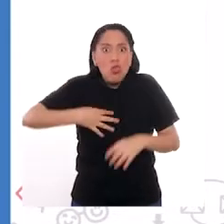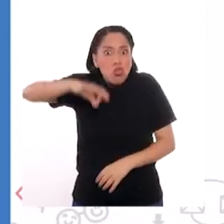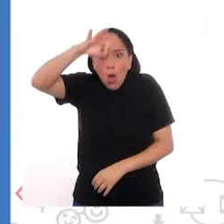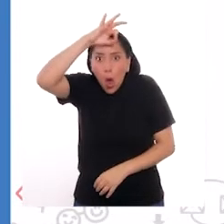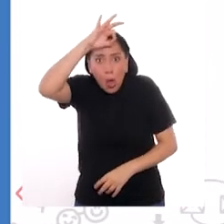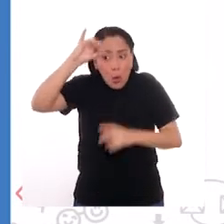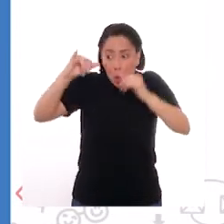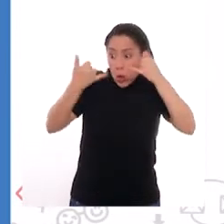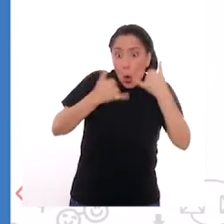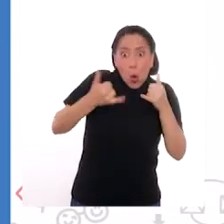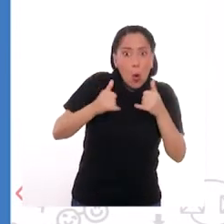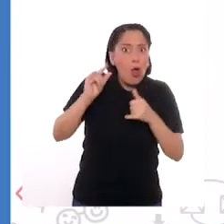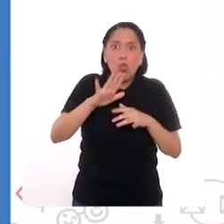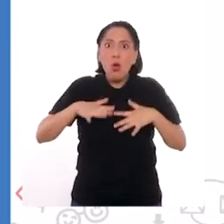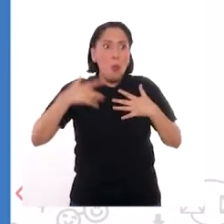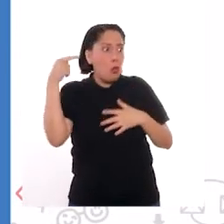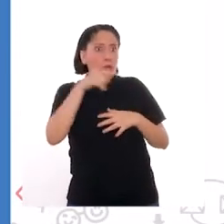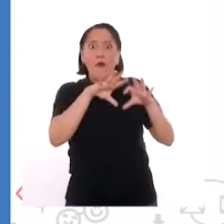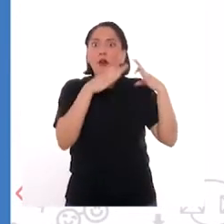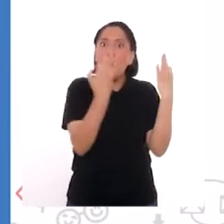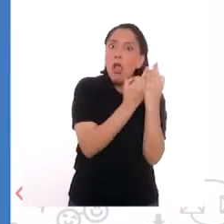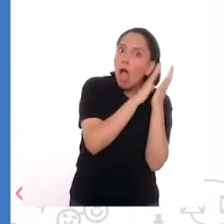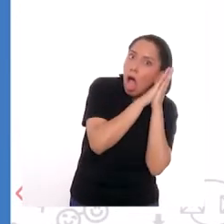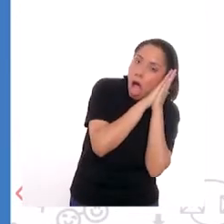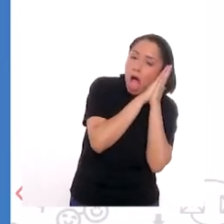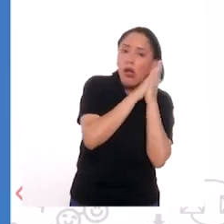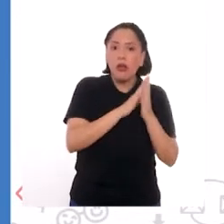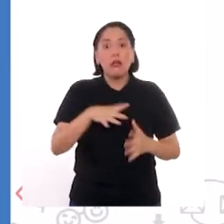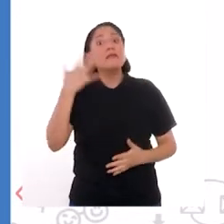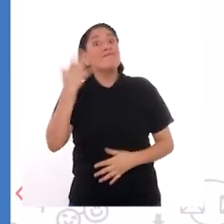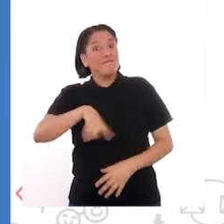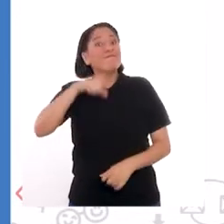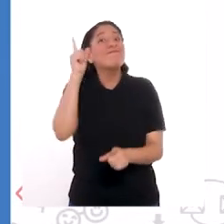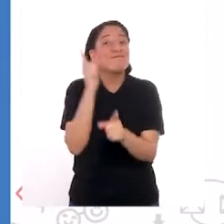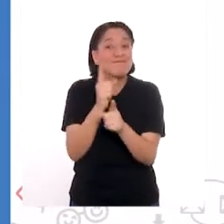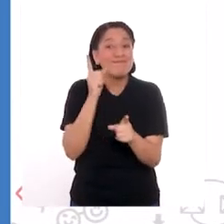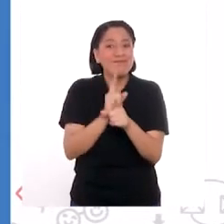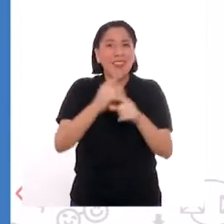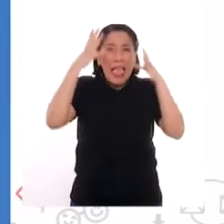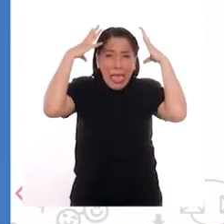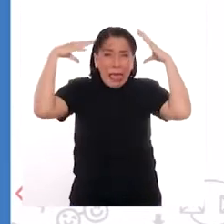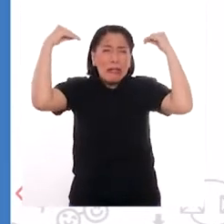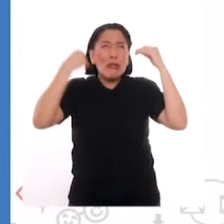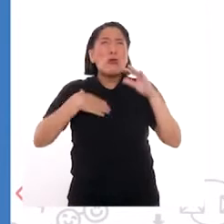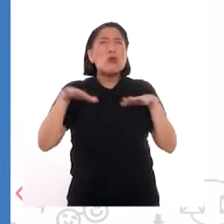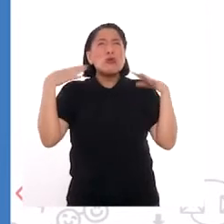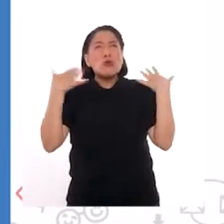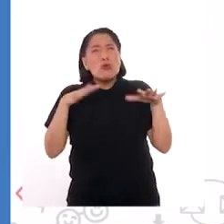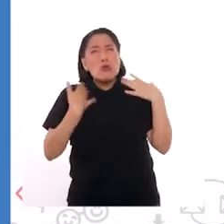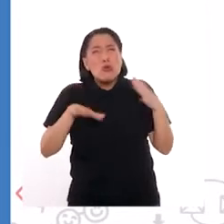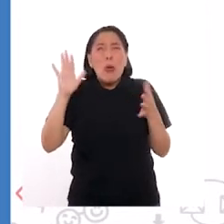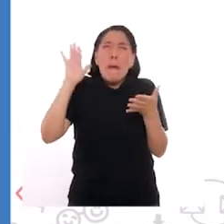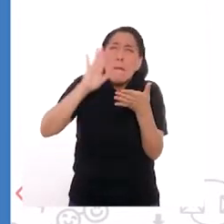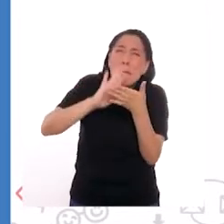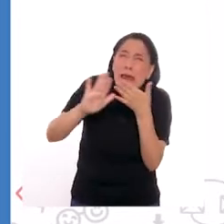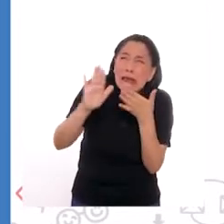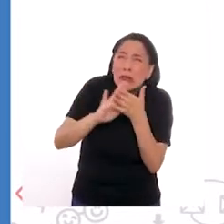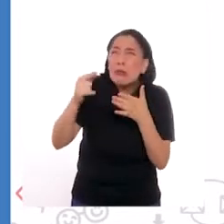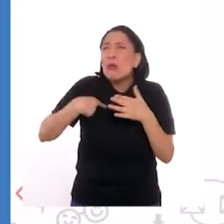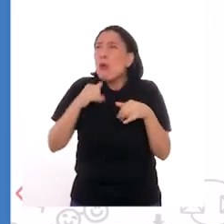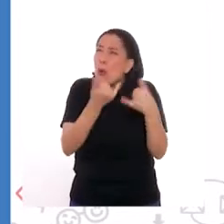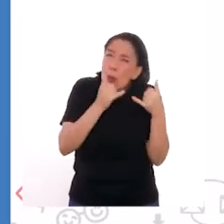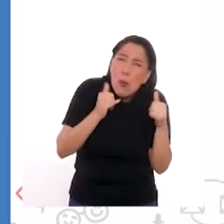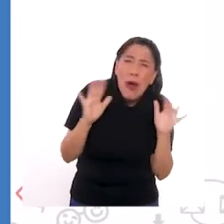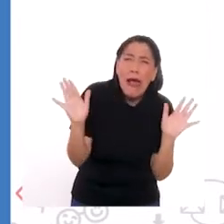sabía que por jugar no los dejaba dormir. Eso era verdad. El tío Alfonso contaba que el duende les pidió disculpas, pero que él solo